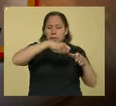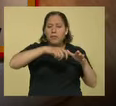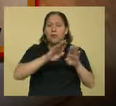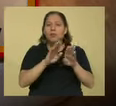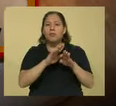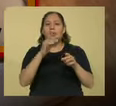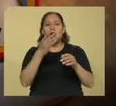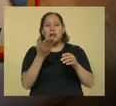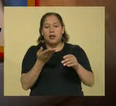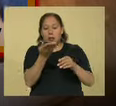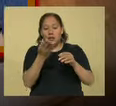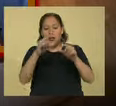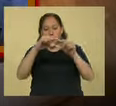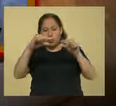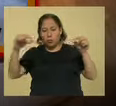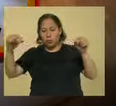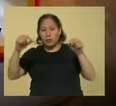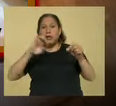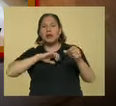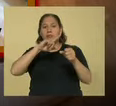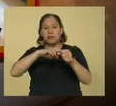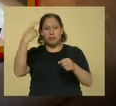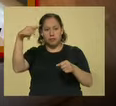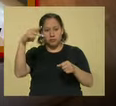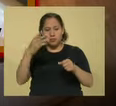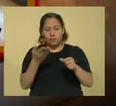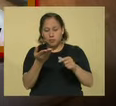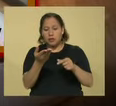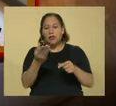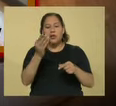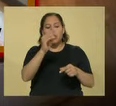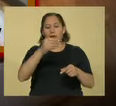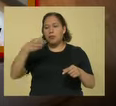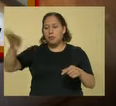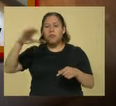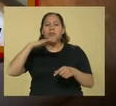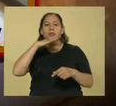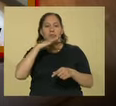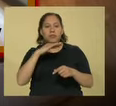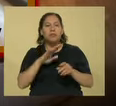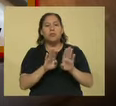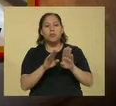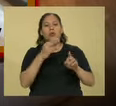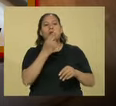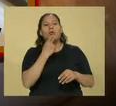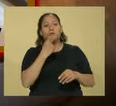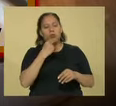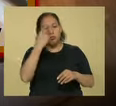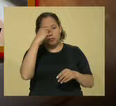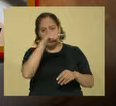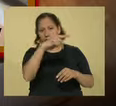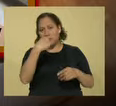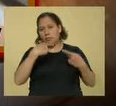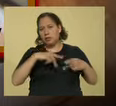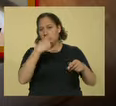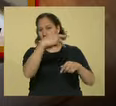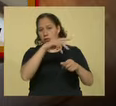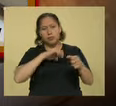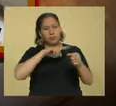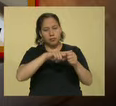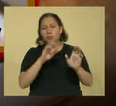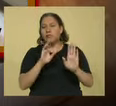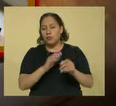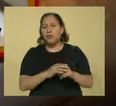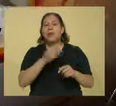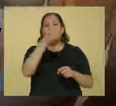una espátula. Espátula especial, que es obviamente desechable y completamente de uso para esa clienta que viene, ¿no? Sí, efectivamente.